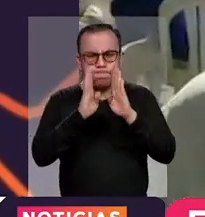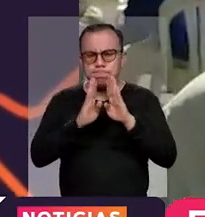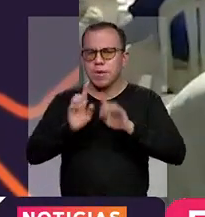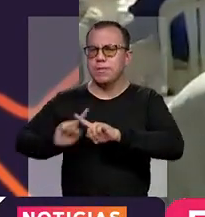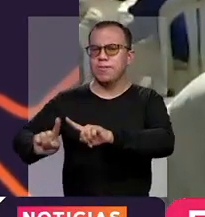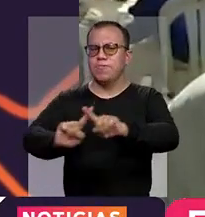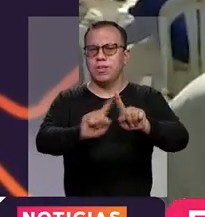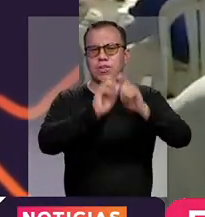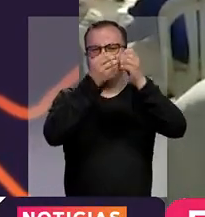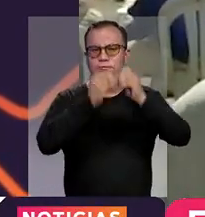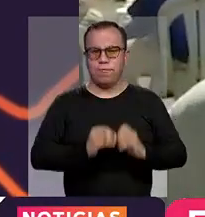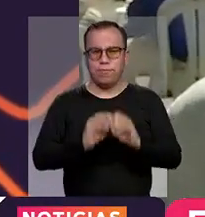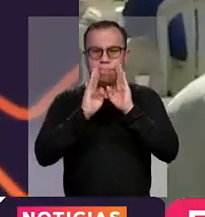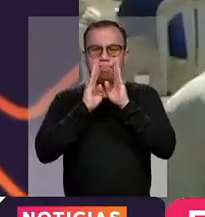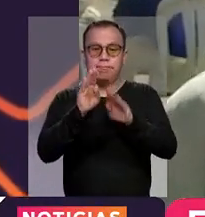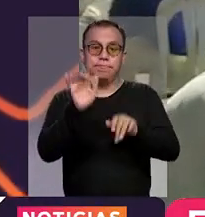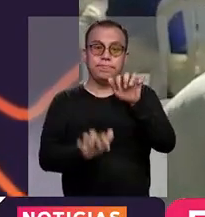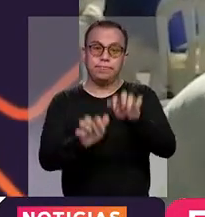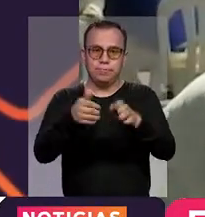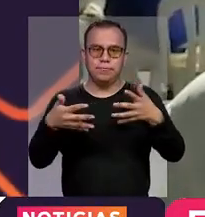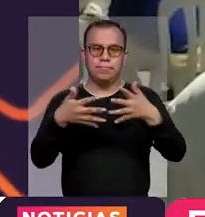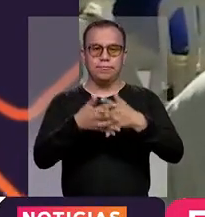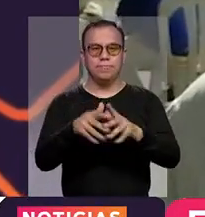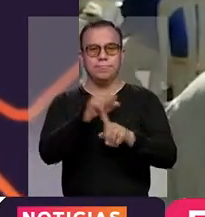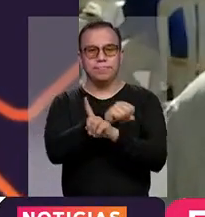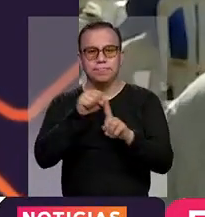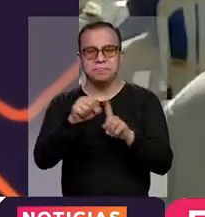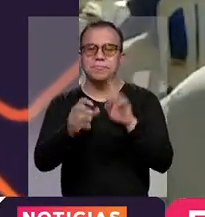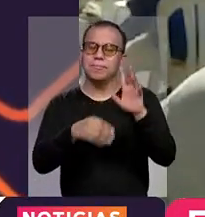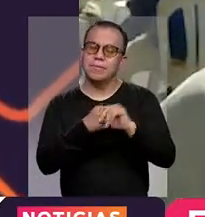diferentes modalidades de atención de la Secretaría de Integración Social.